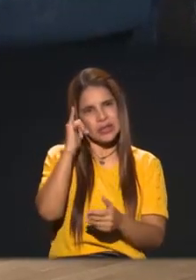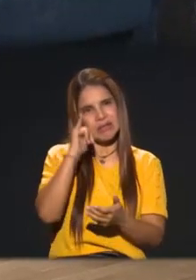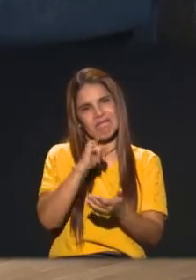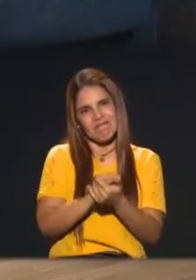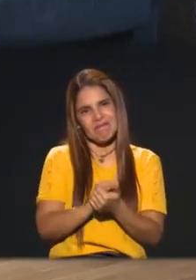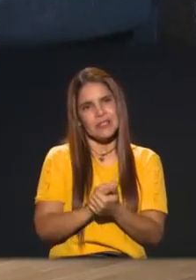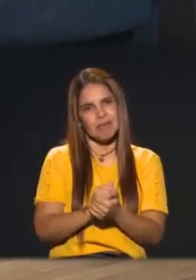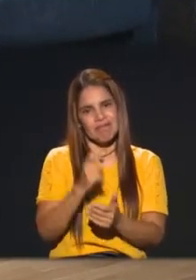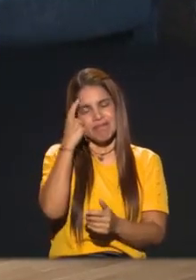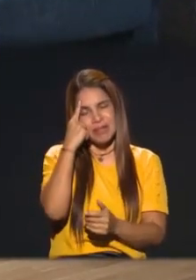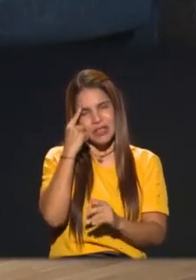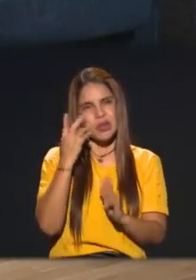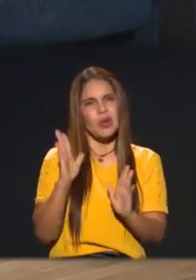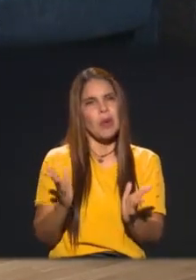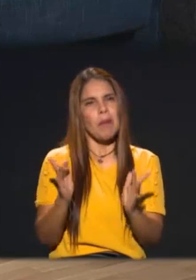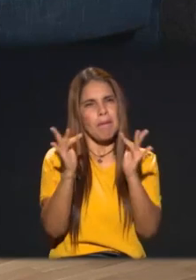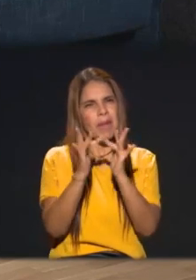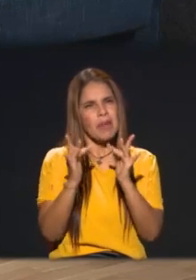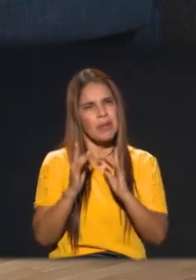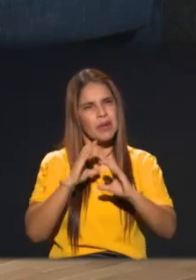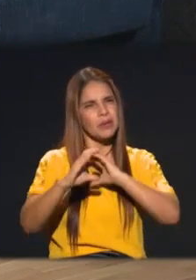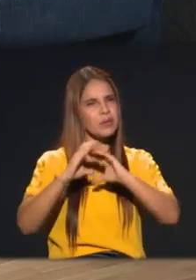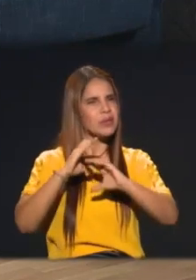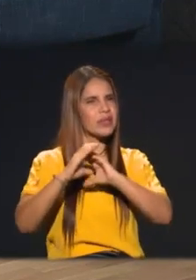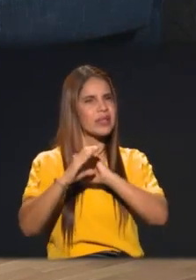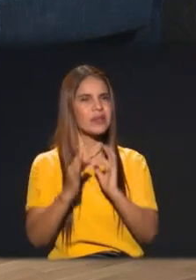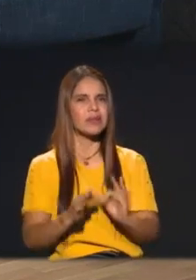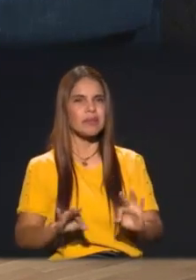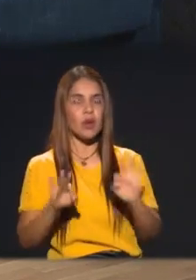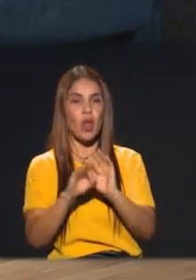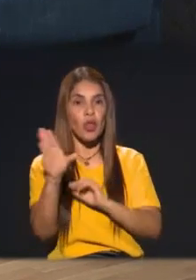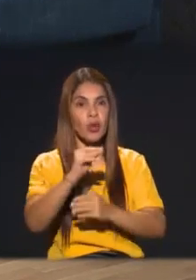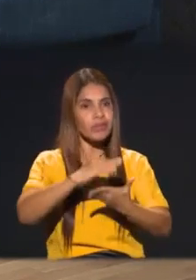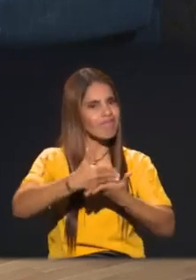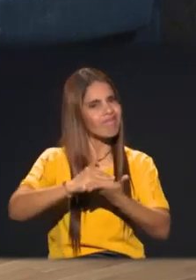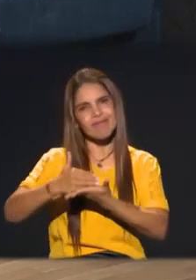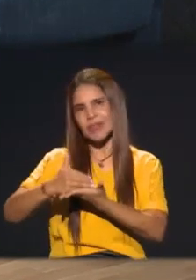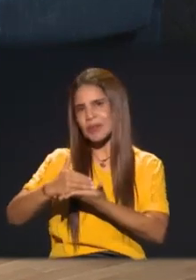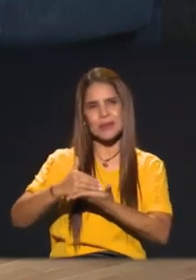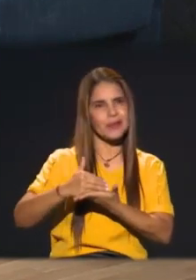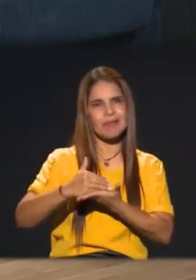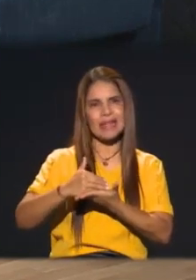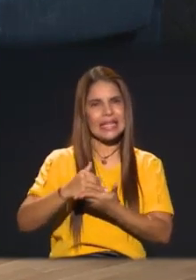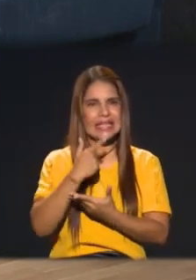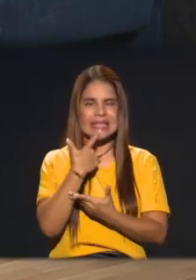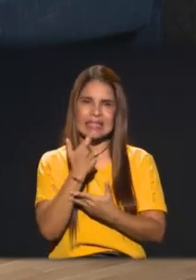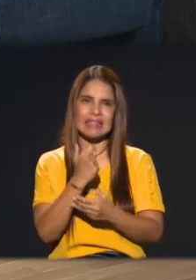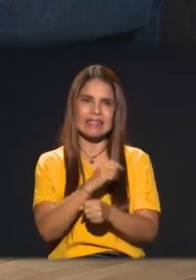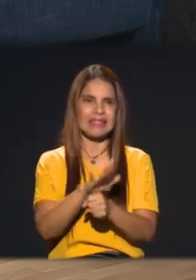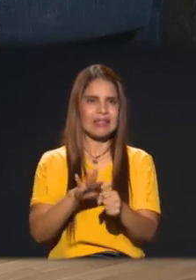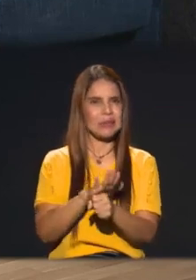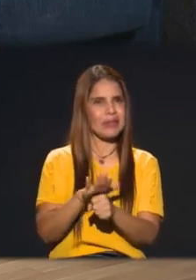reto ha sido ese, lograr una mejor una conectividad con los niños, lograr que no todos tienen equipos, porque las comunas no todos vamos a tener